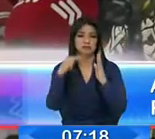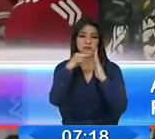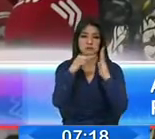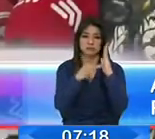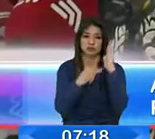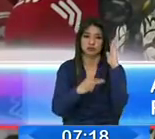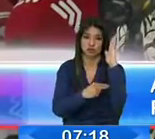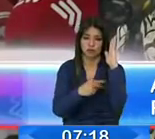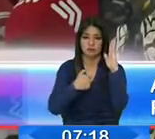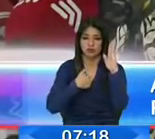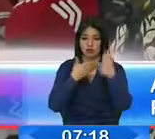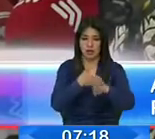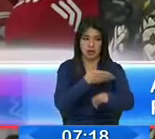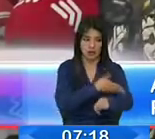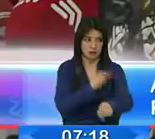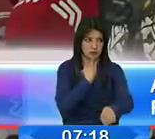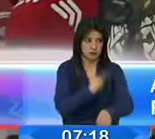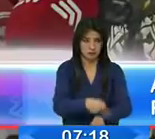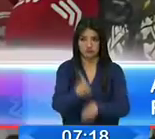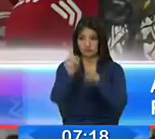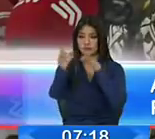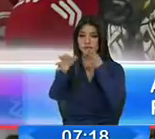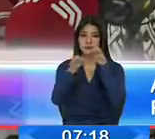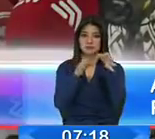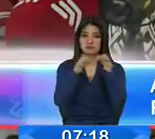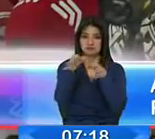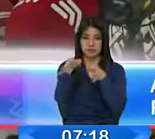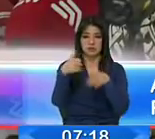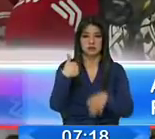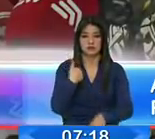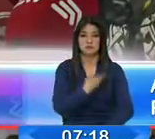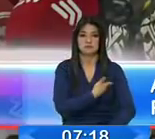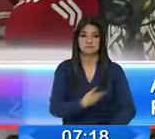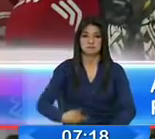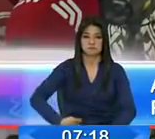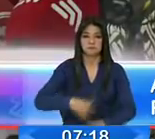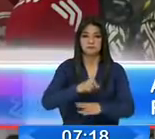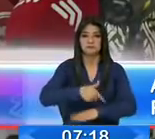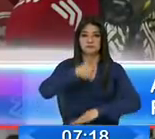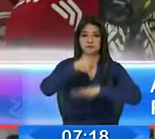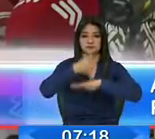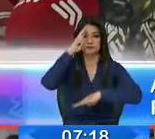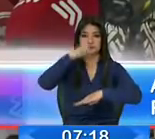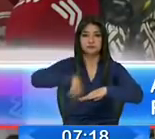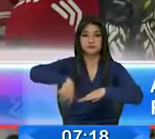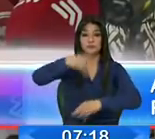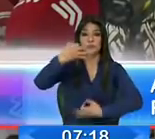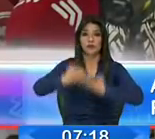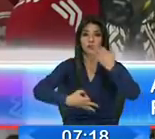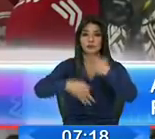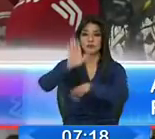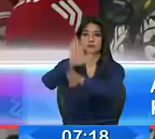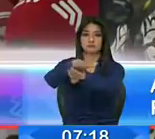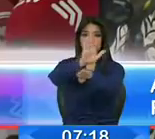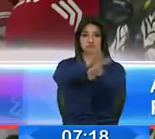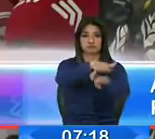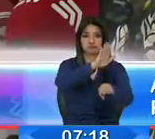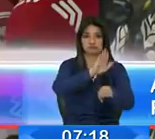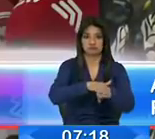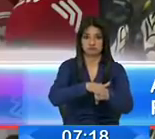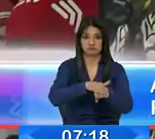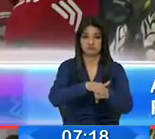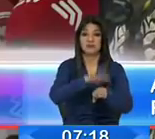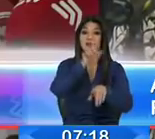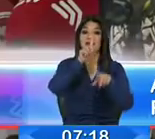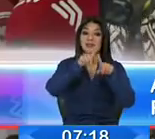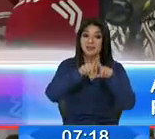las que ya me he referido, en mi calidad de presidenta de la Corte, deberé llamar a integrar, de acuerdo a la